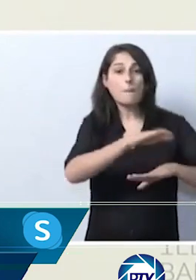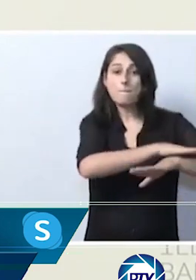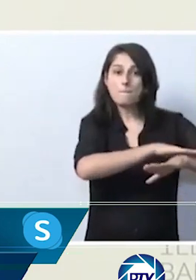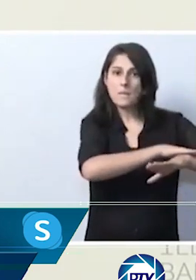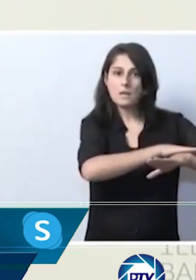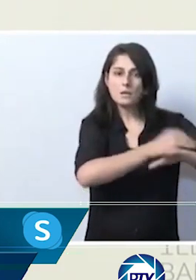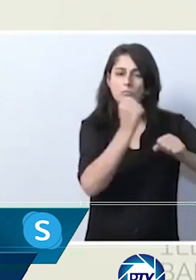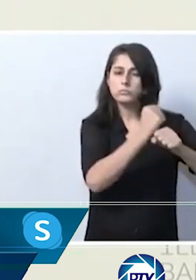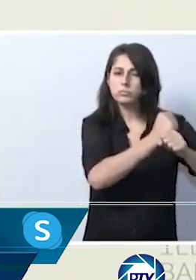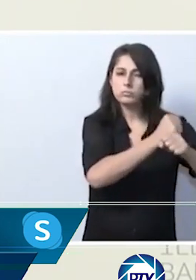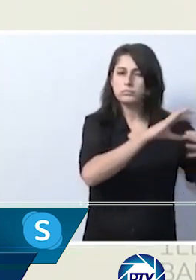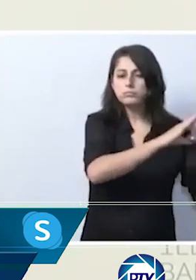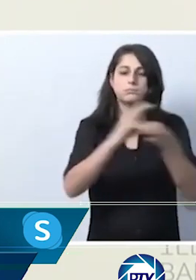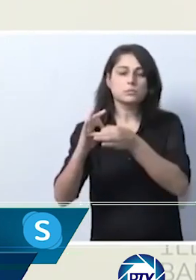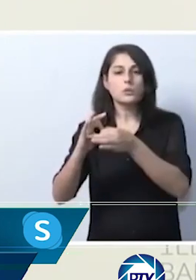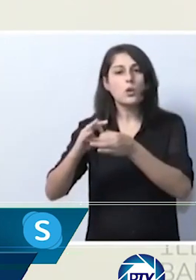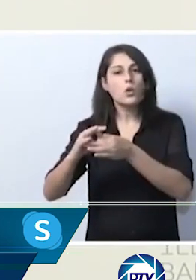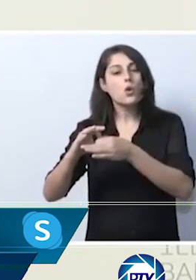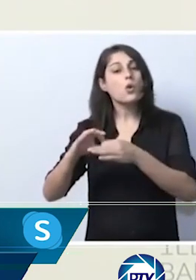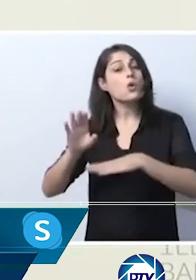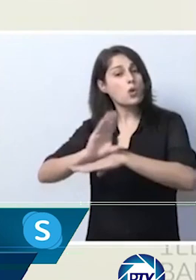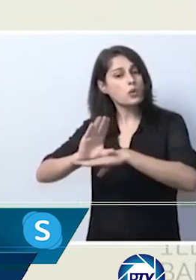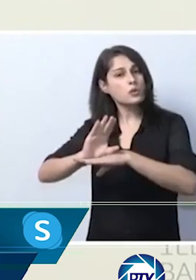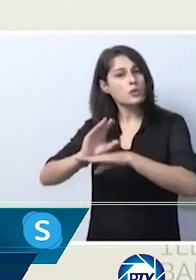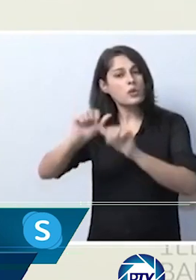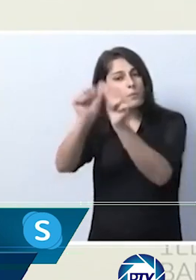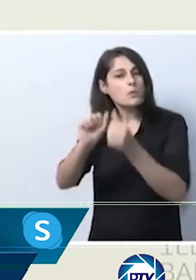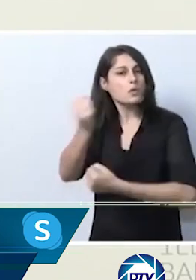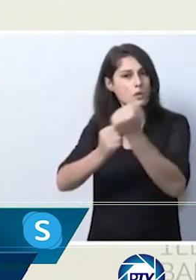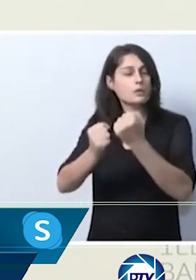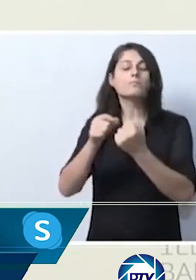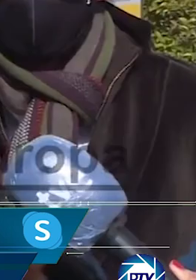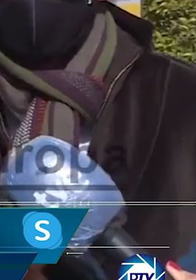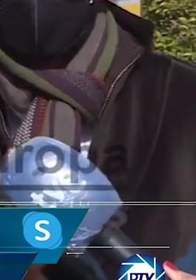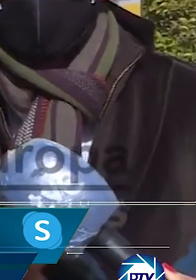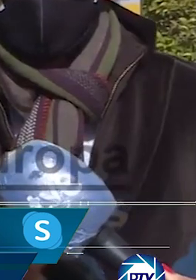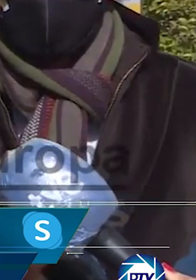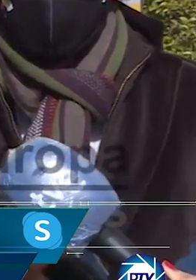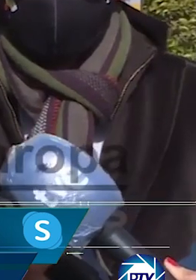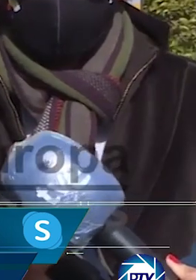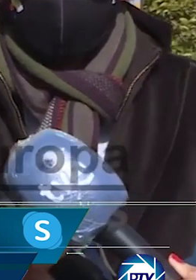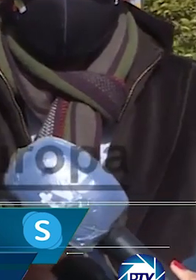los padres el seguimiento, la ayuda jurídica primero